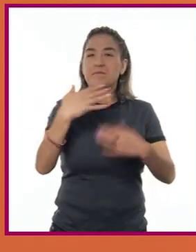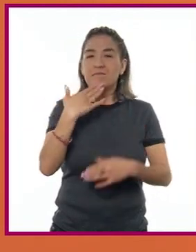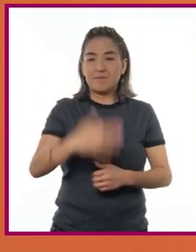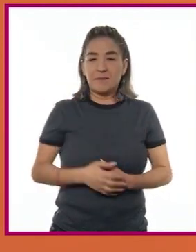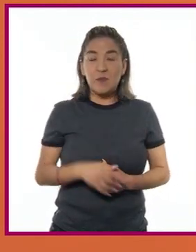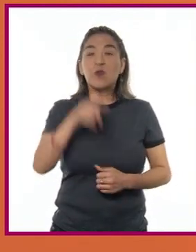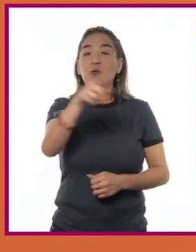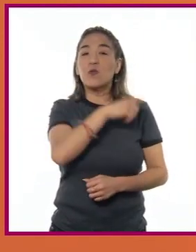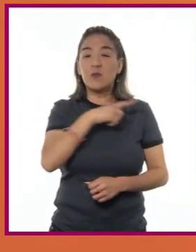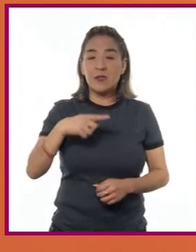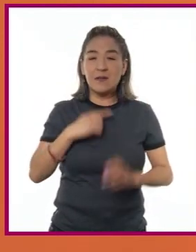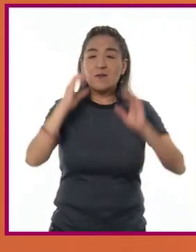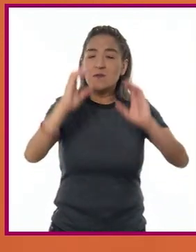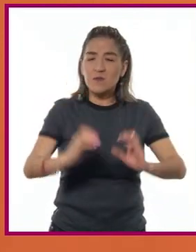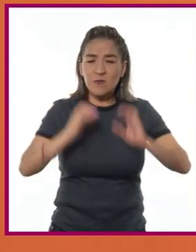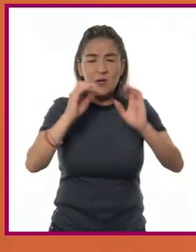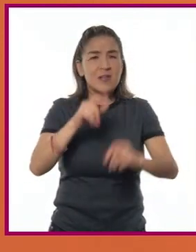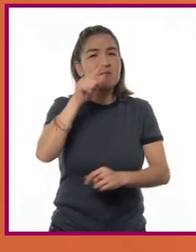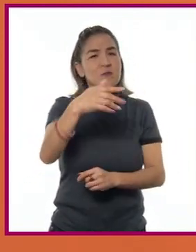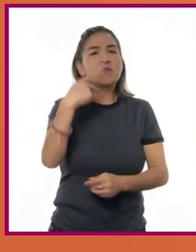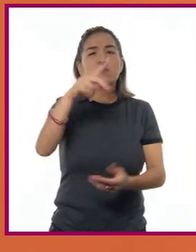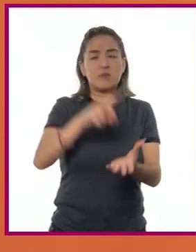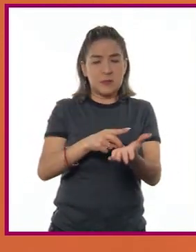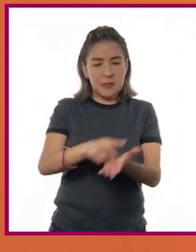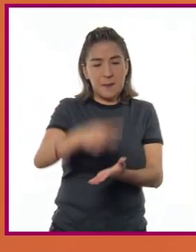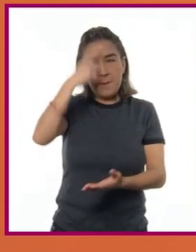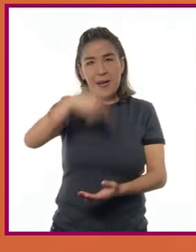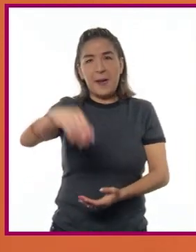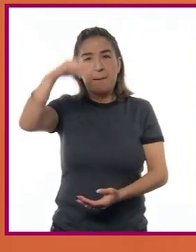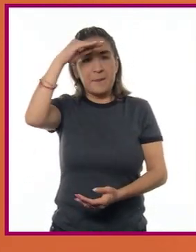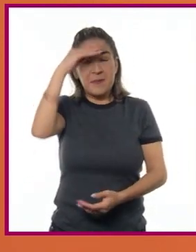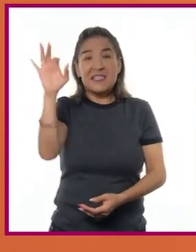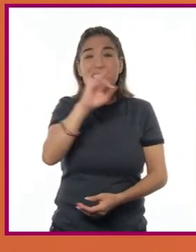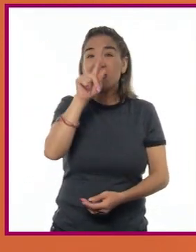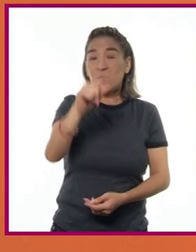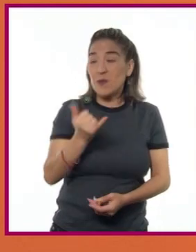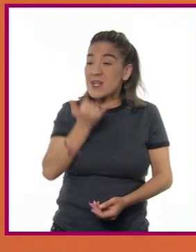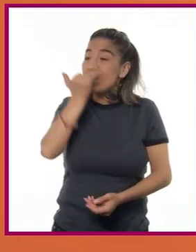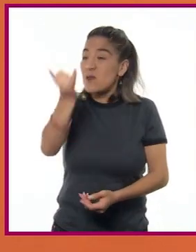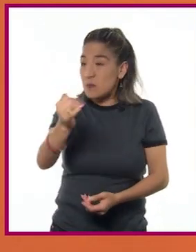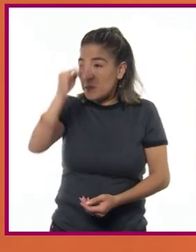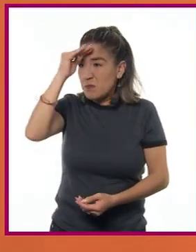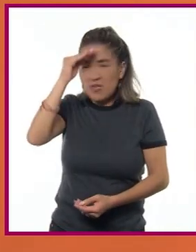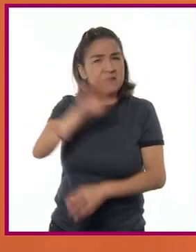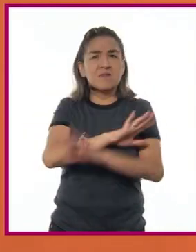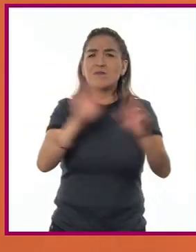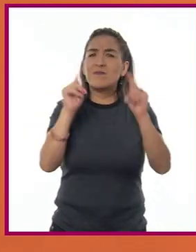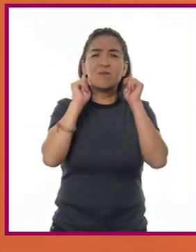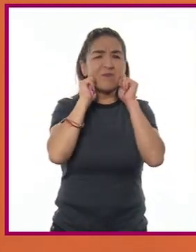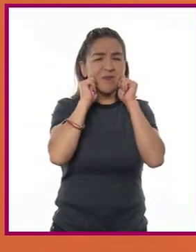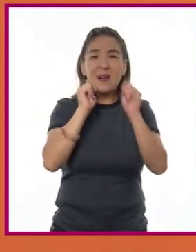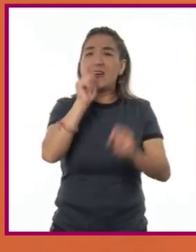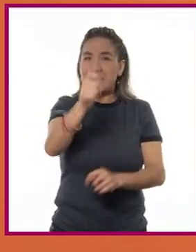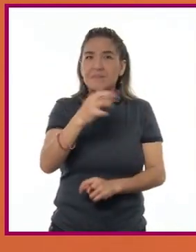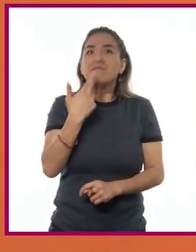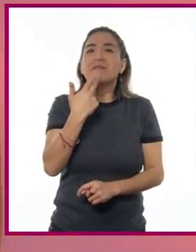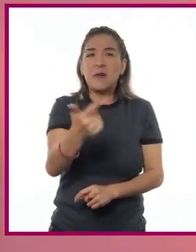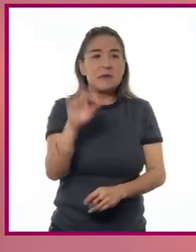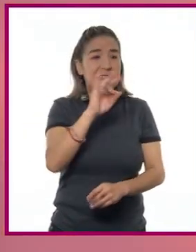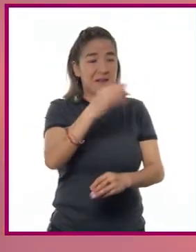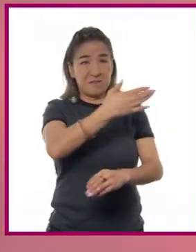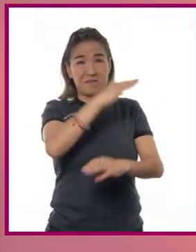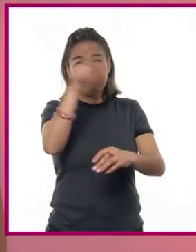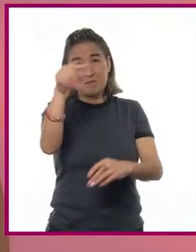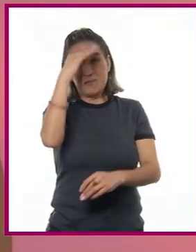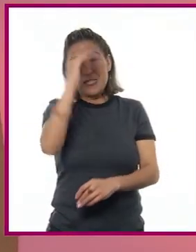tu derecho a reflexionar, porque incluso el hecho de pensar erróneamente es mejor que no pensar en absoluto.